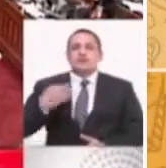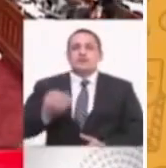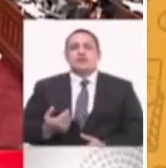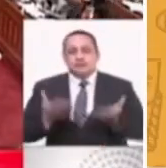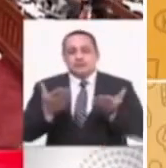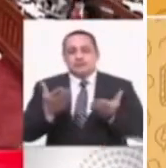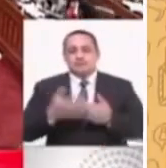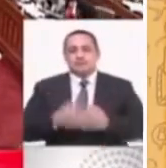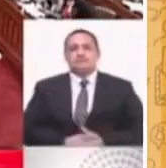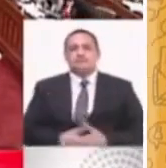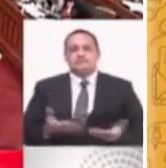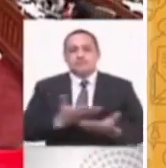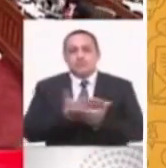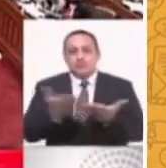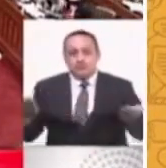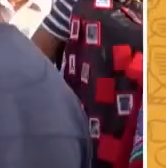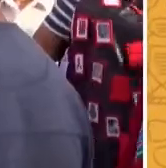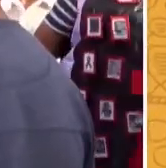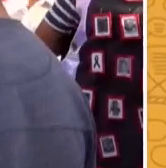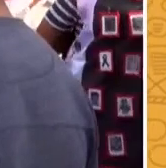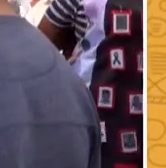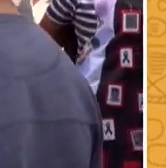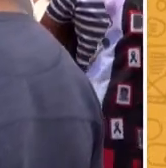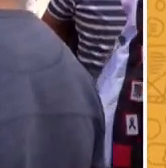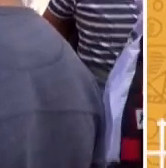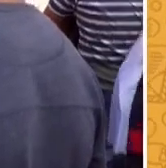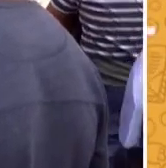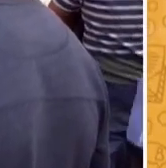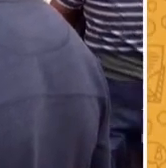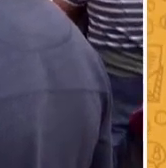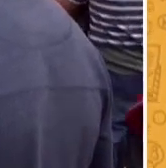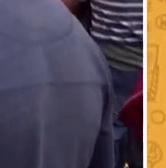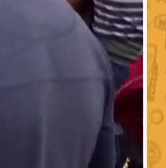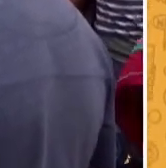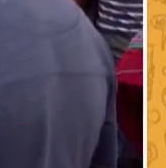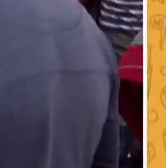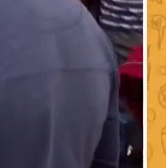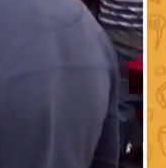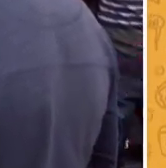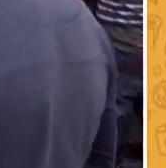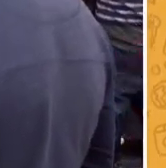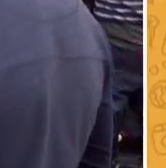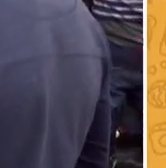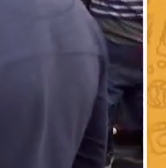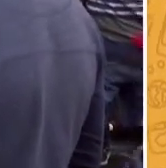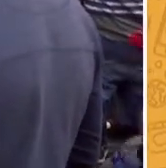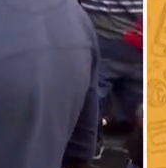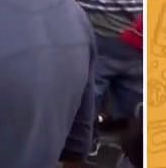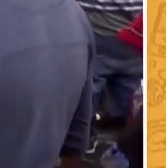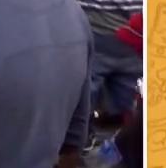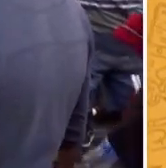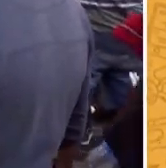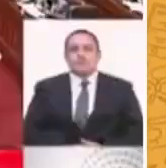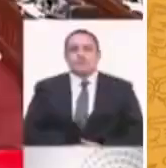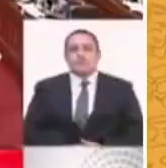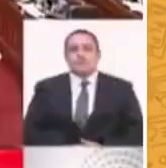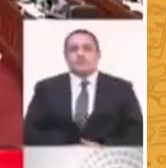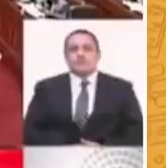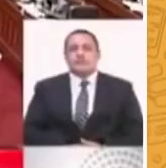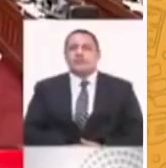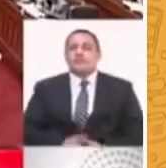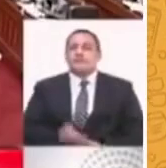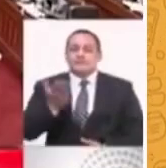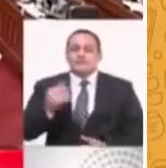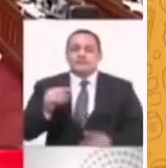el ejecutivo en el gobierno de Castillo, ¿no? Y también, producto de la reacción rápida de las